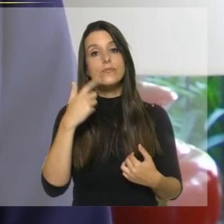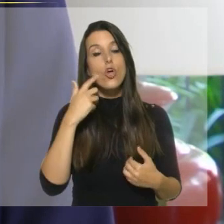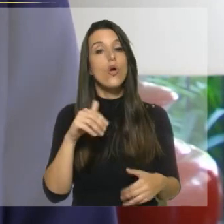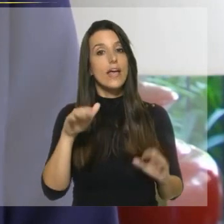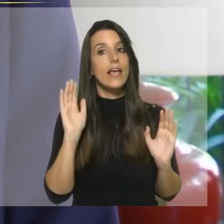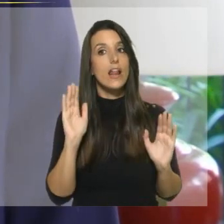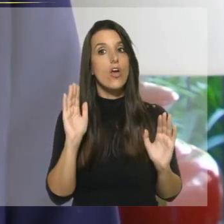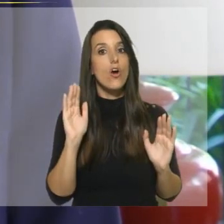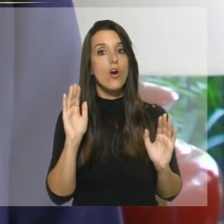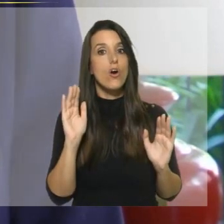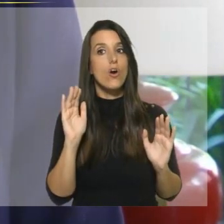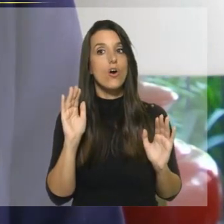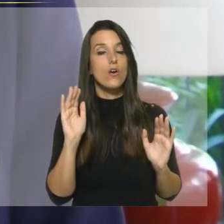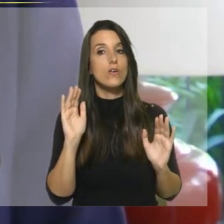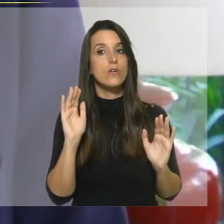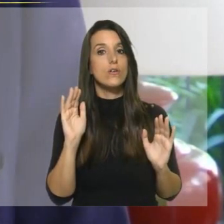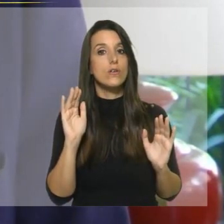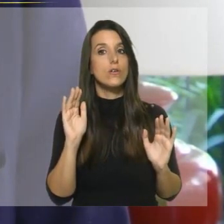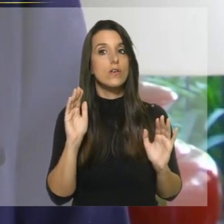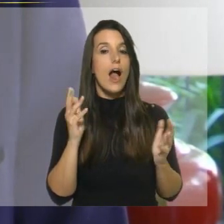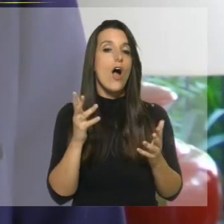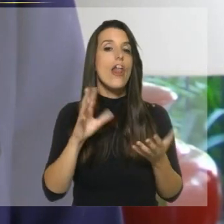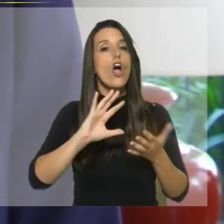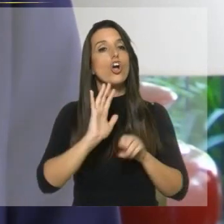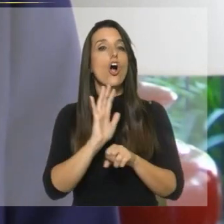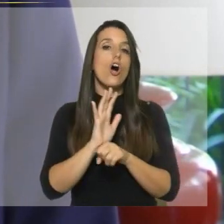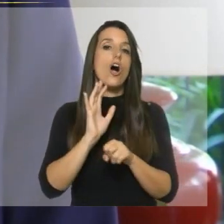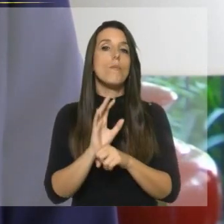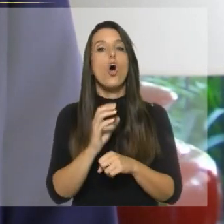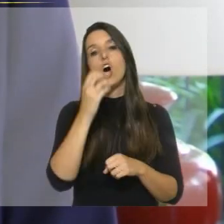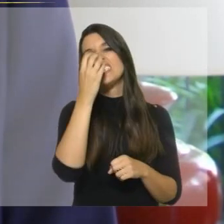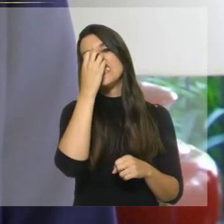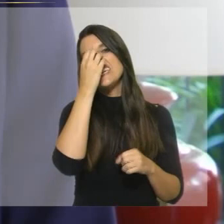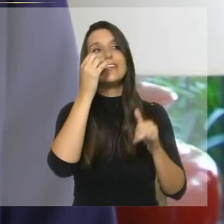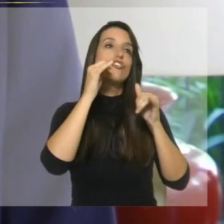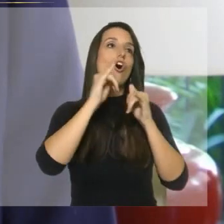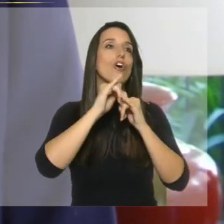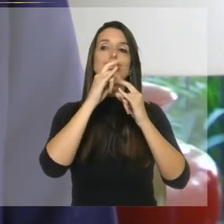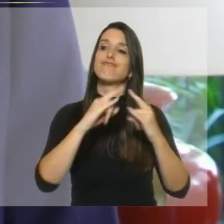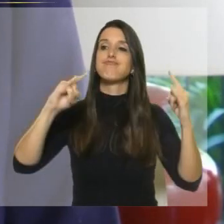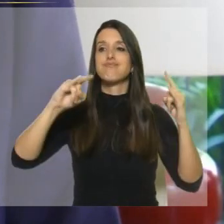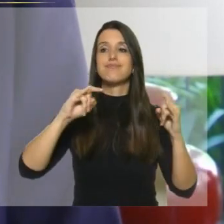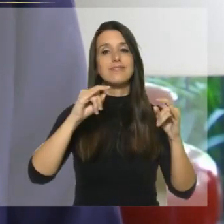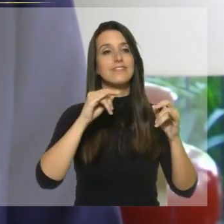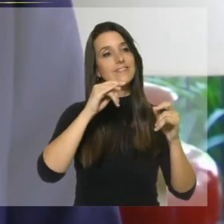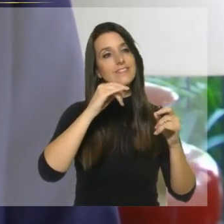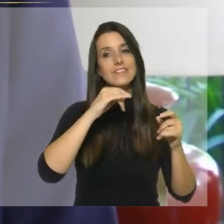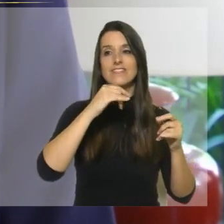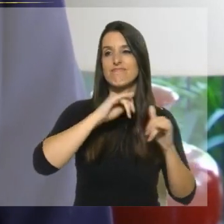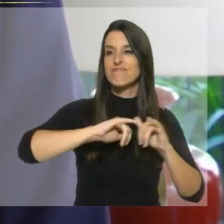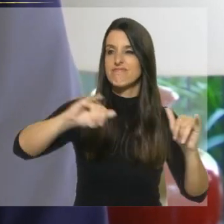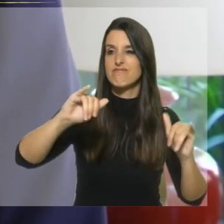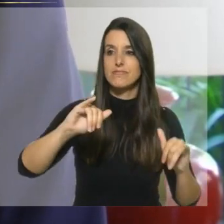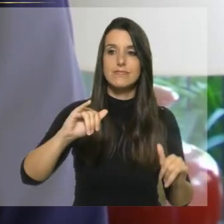estamos Armando un circo mediático Son fuegos artificiales que no